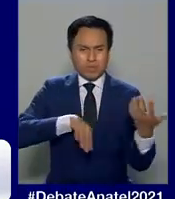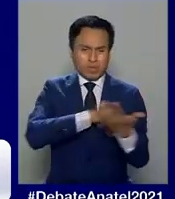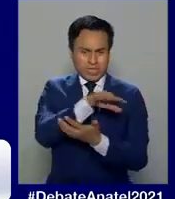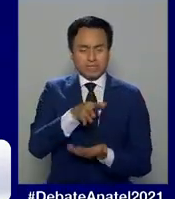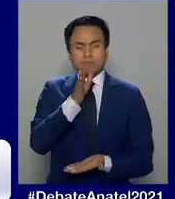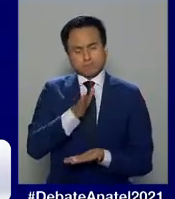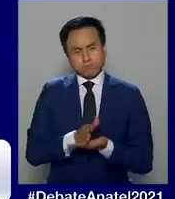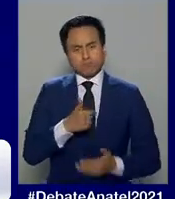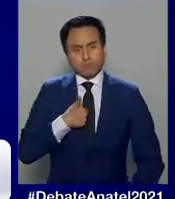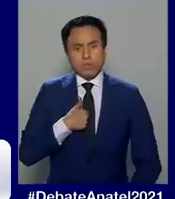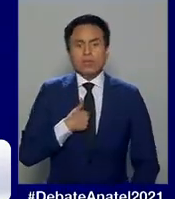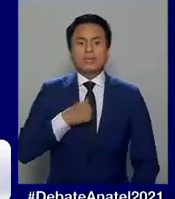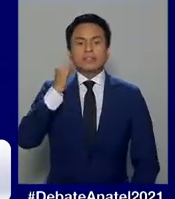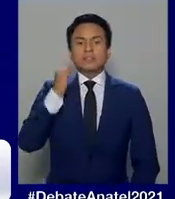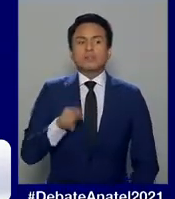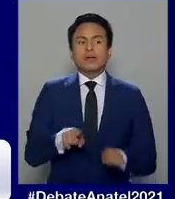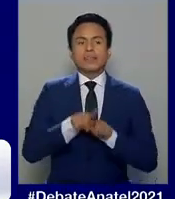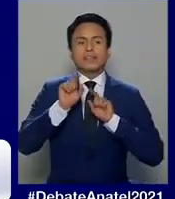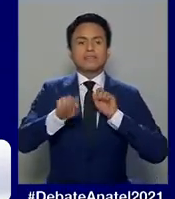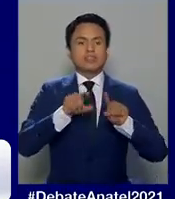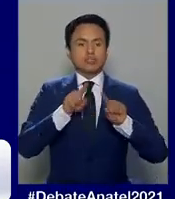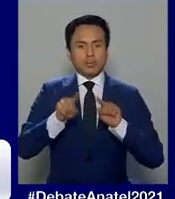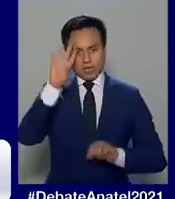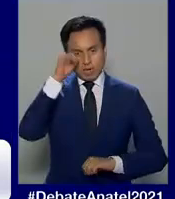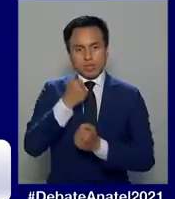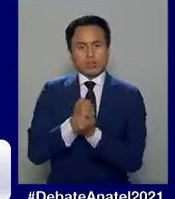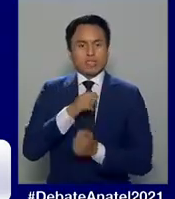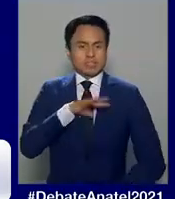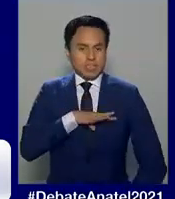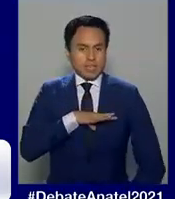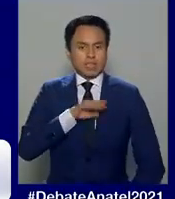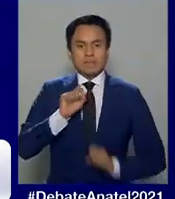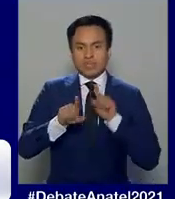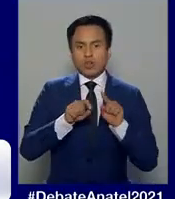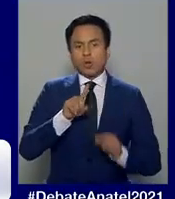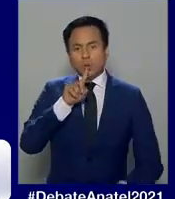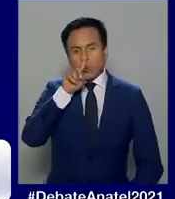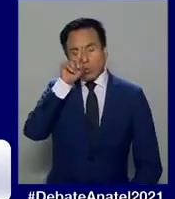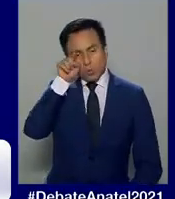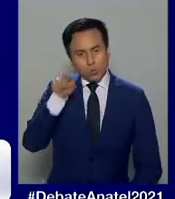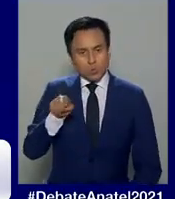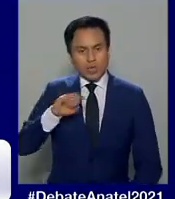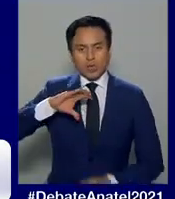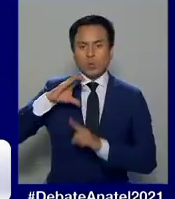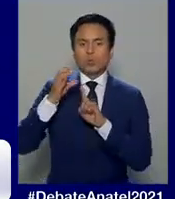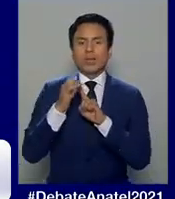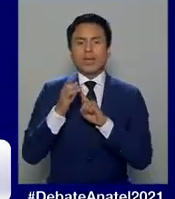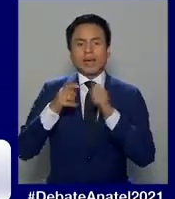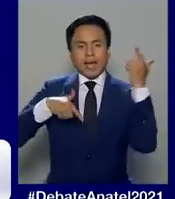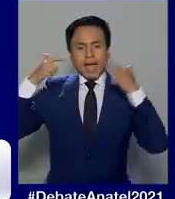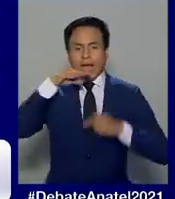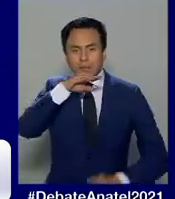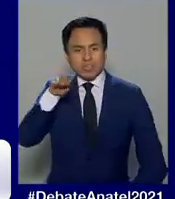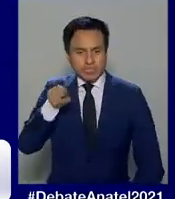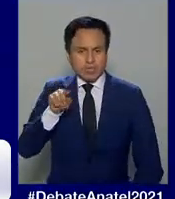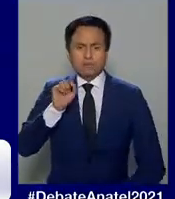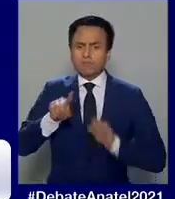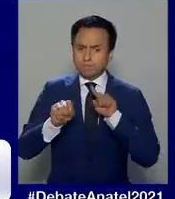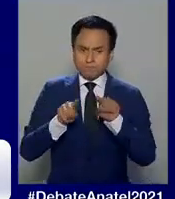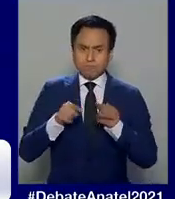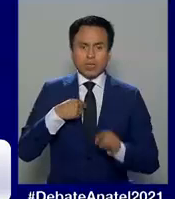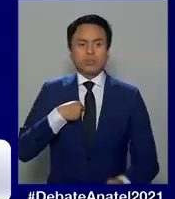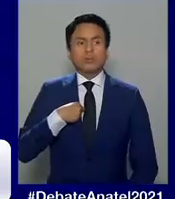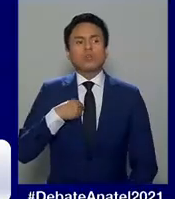violencia. He sido permanentemente un defensor de Carabineros de Chile. He defendido las costumbres y la cultura campesina. No